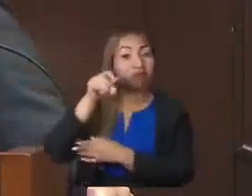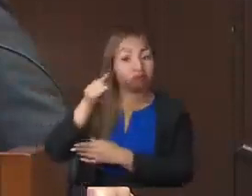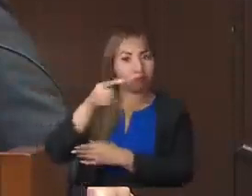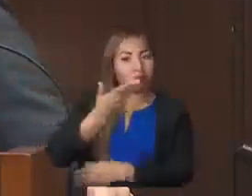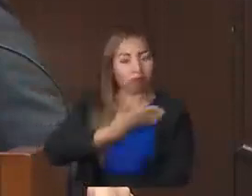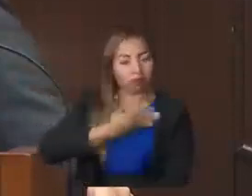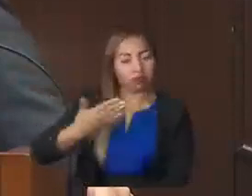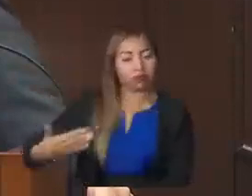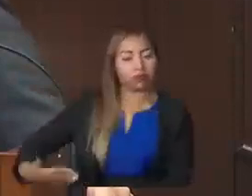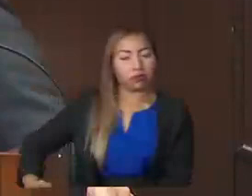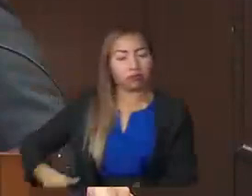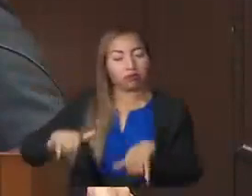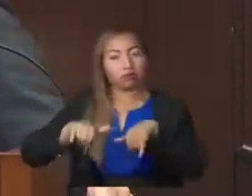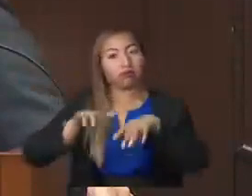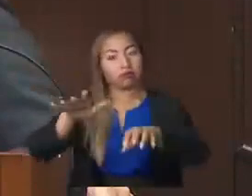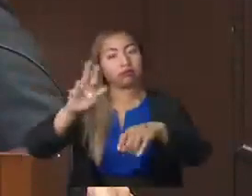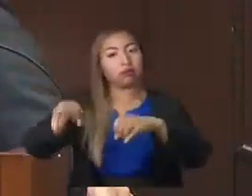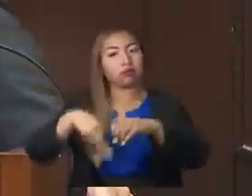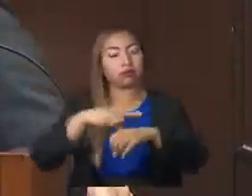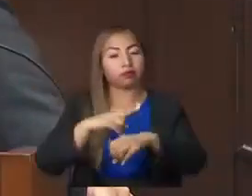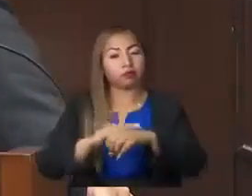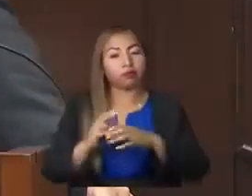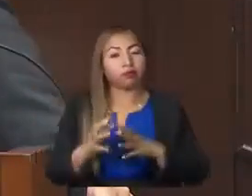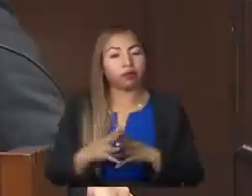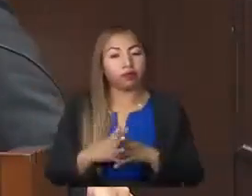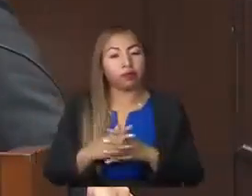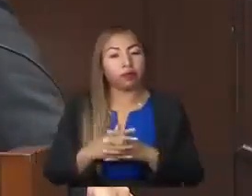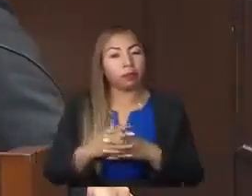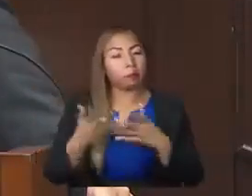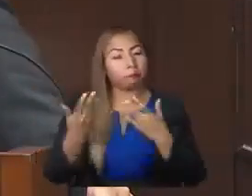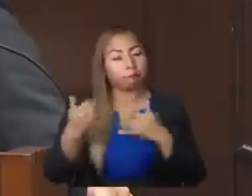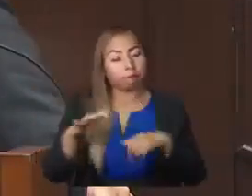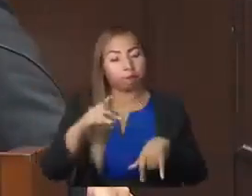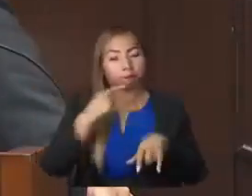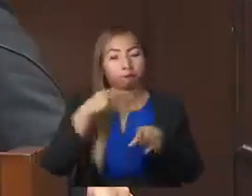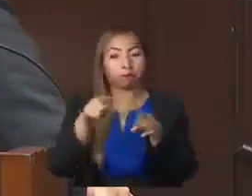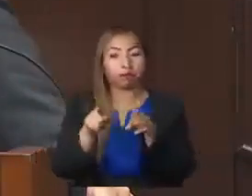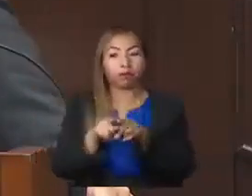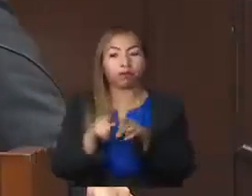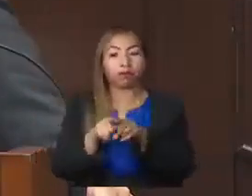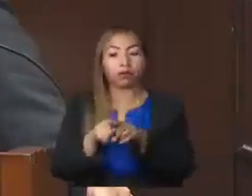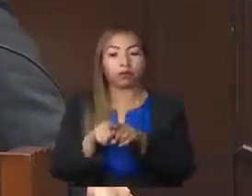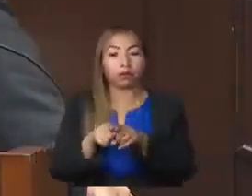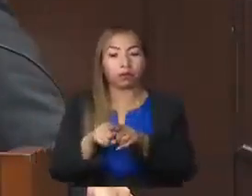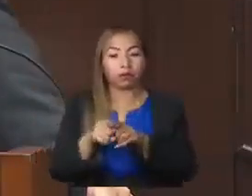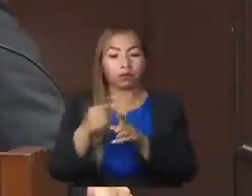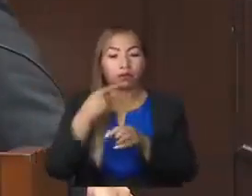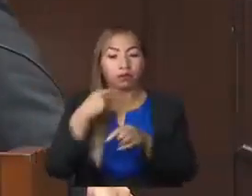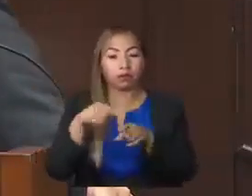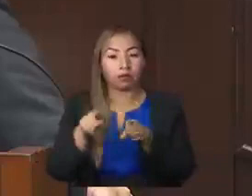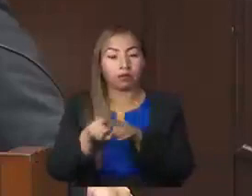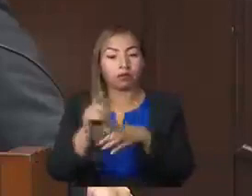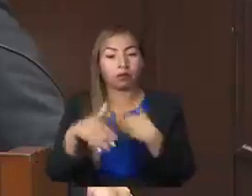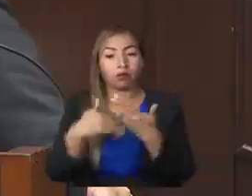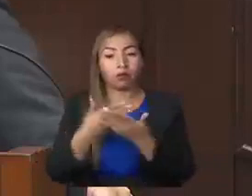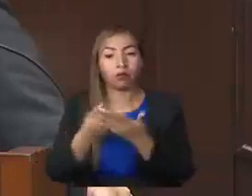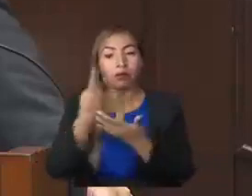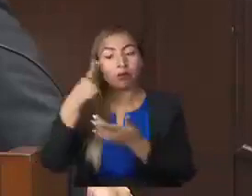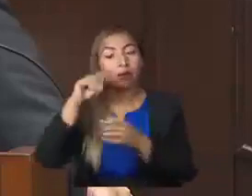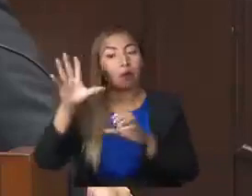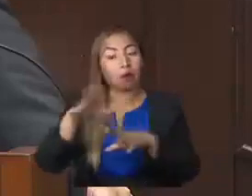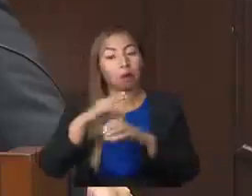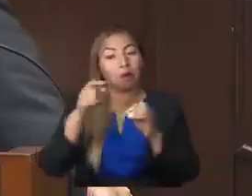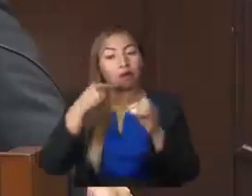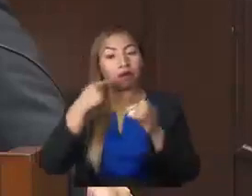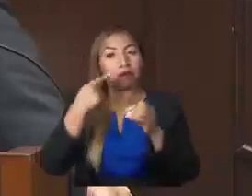de este órgano. El momento requería un especial esfuerzo para recuperar la